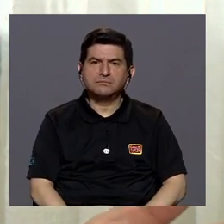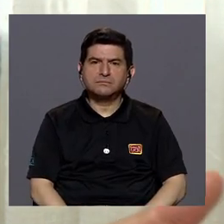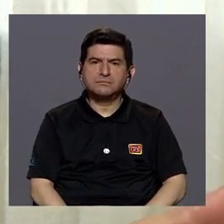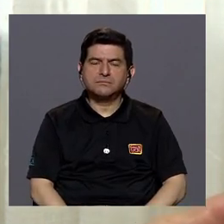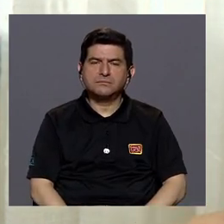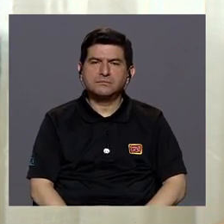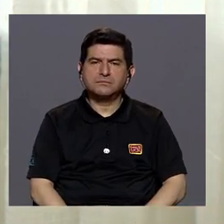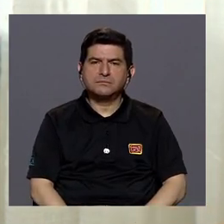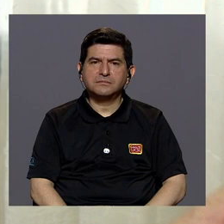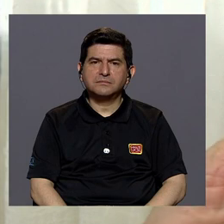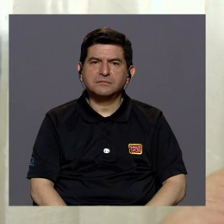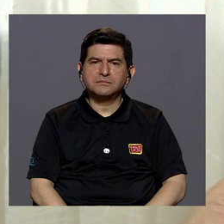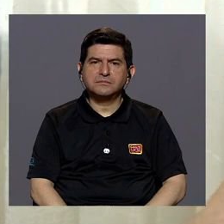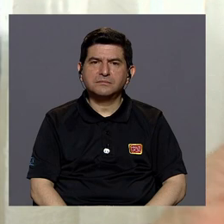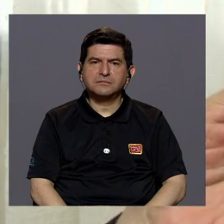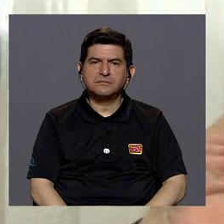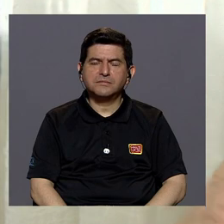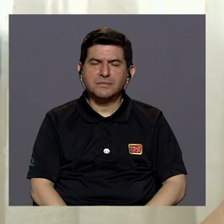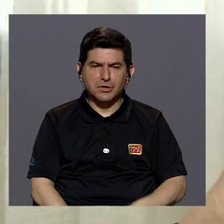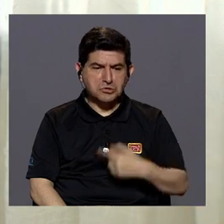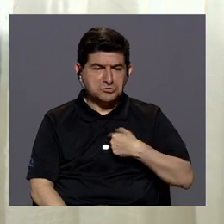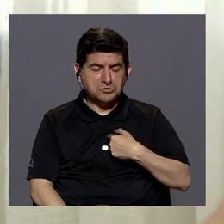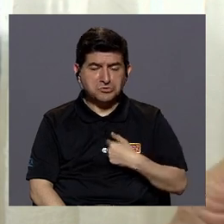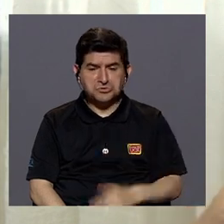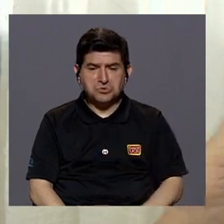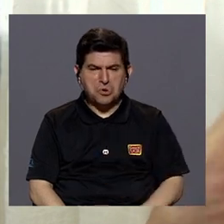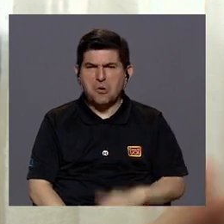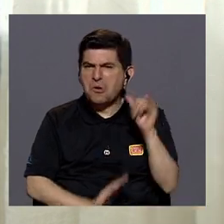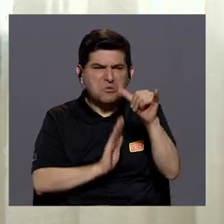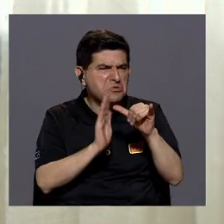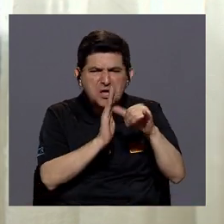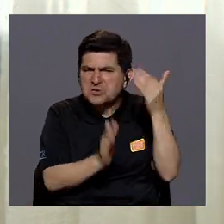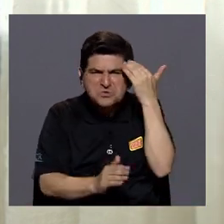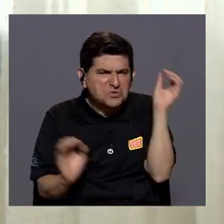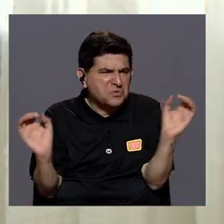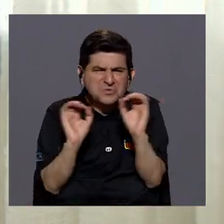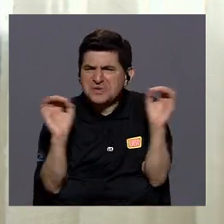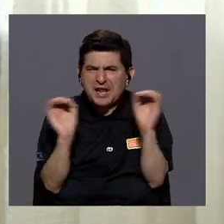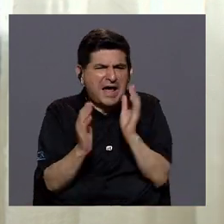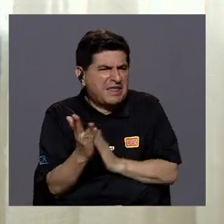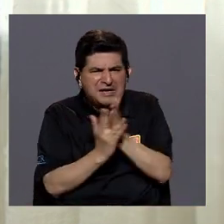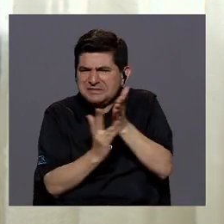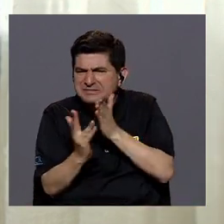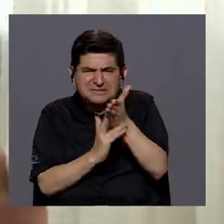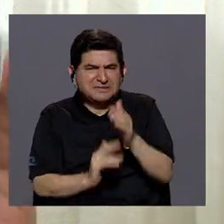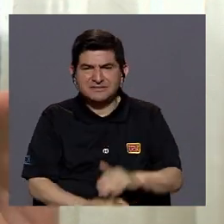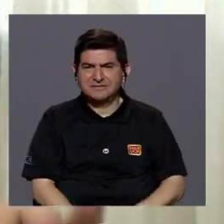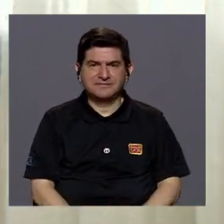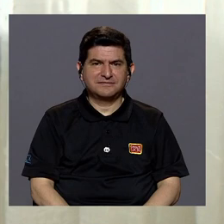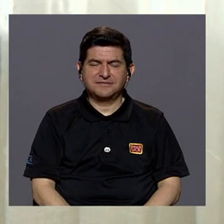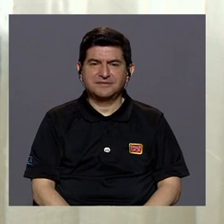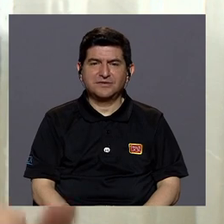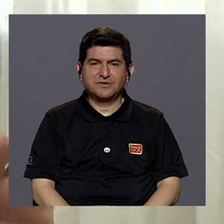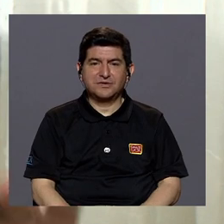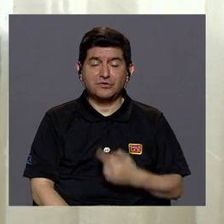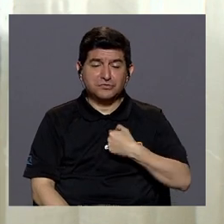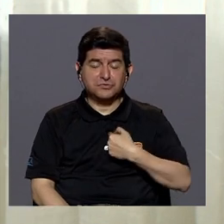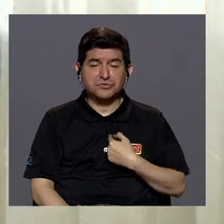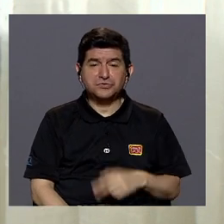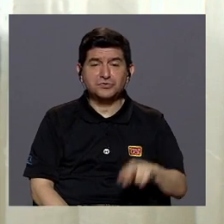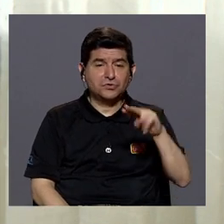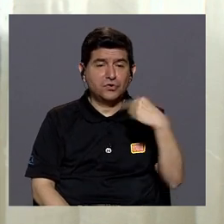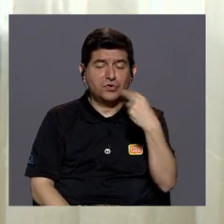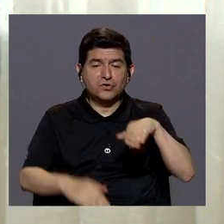yo, por eso a mí, yo no sé ni usar YouTube, ni nada descarada, yo no sé usar. Yo hago las noticias con